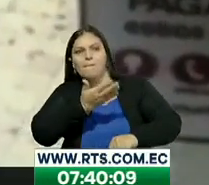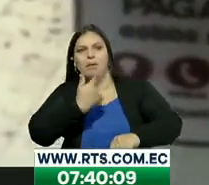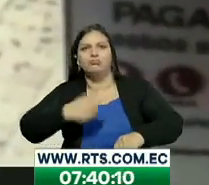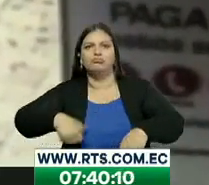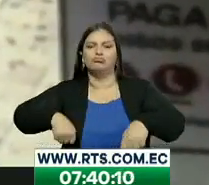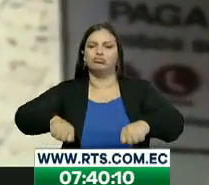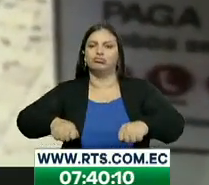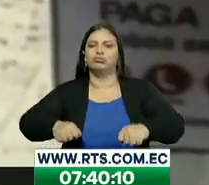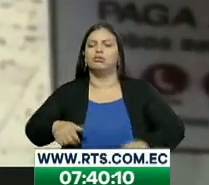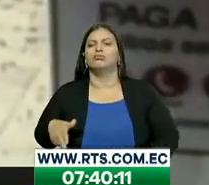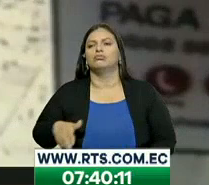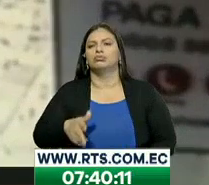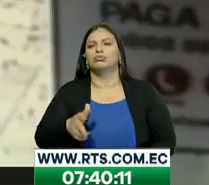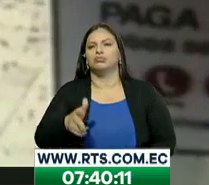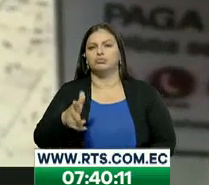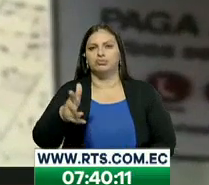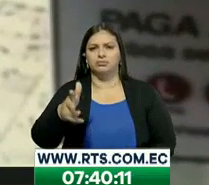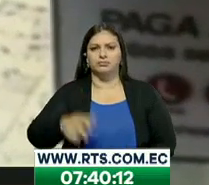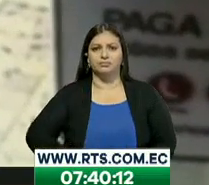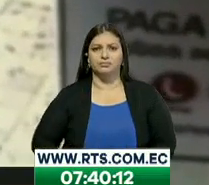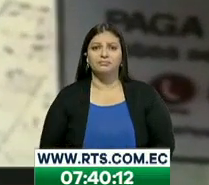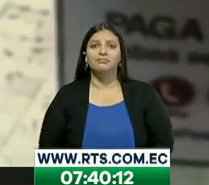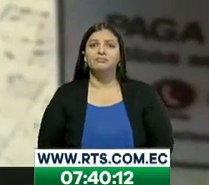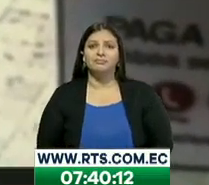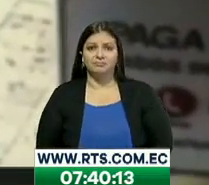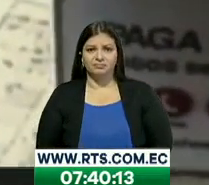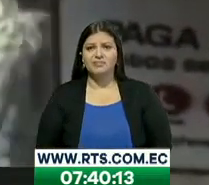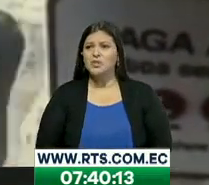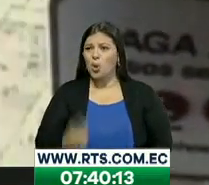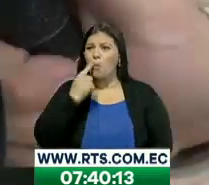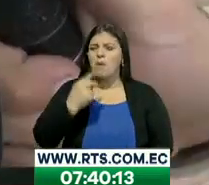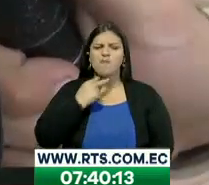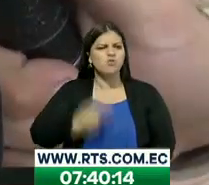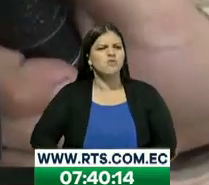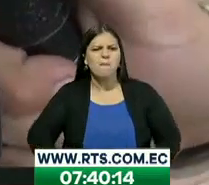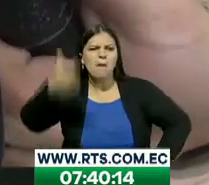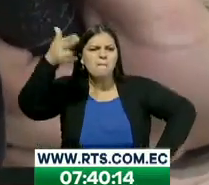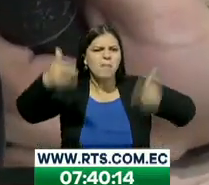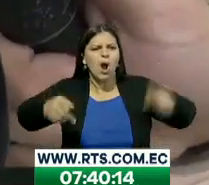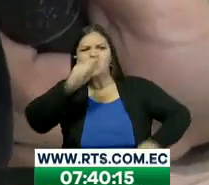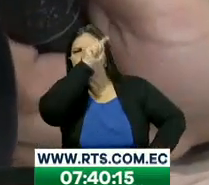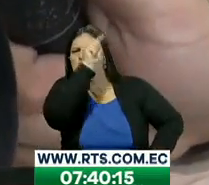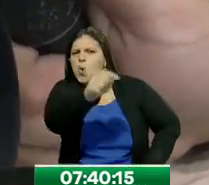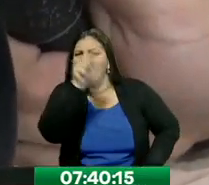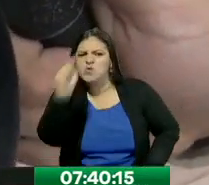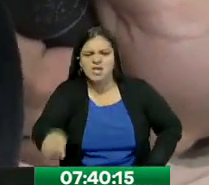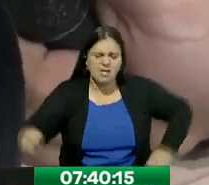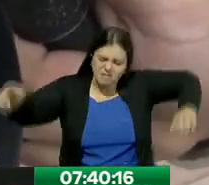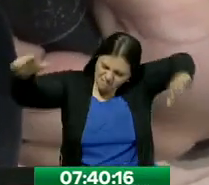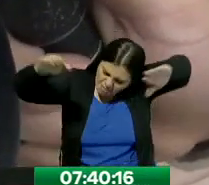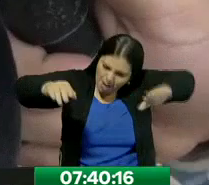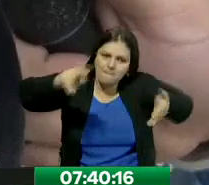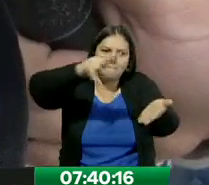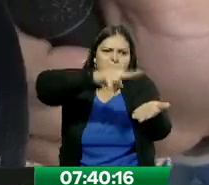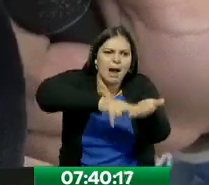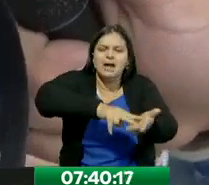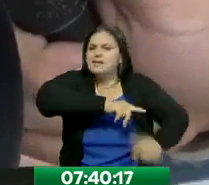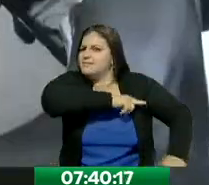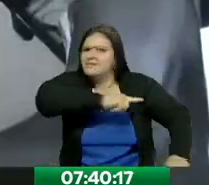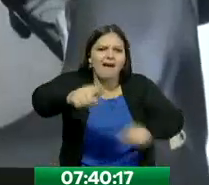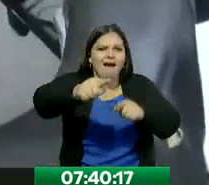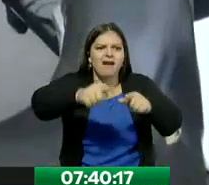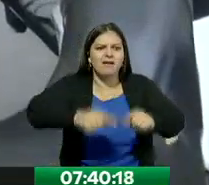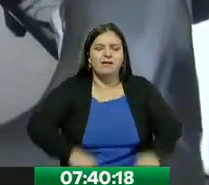delito a cuestas. Como en las películas, tírense en el piso, esto es un asalto. Golpearon. Hicieron lo que le dio la